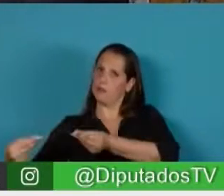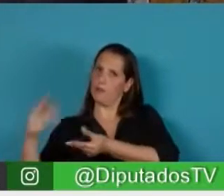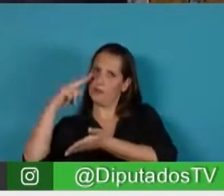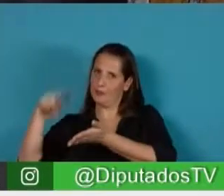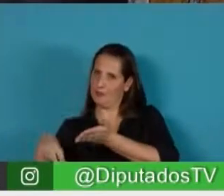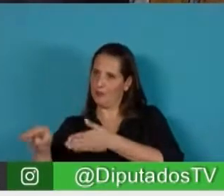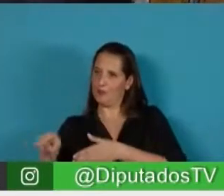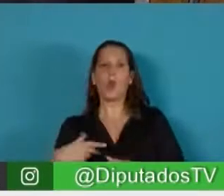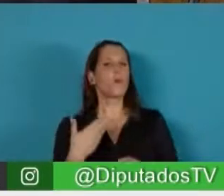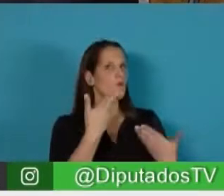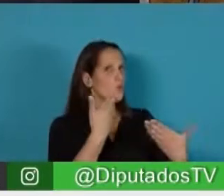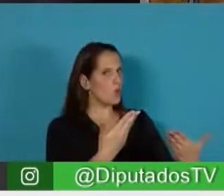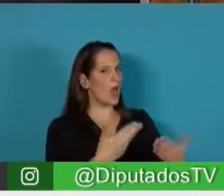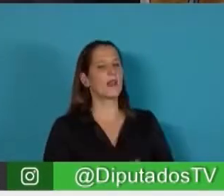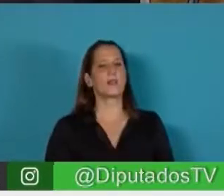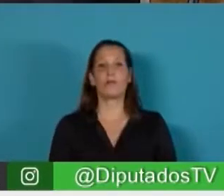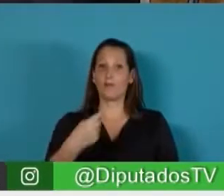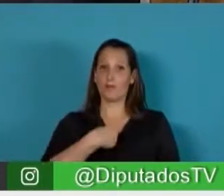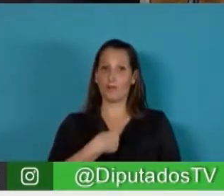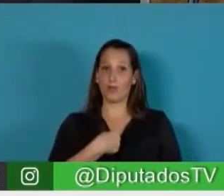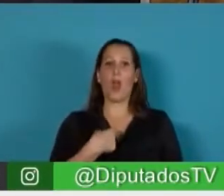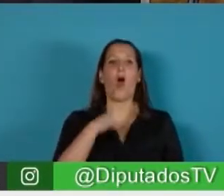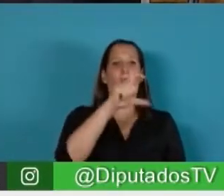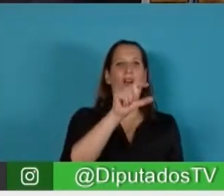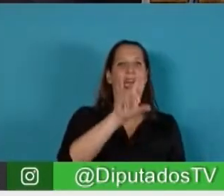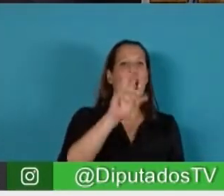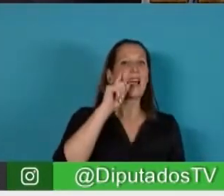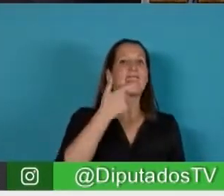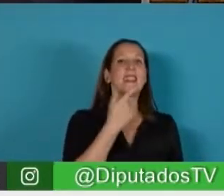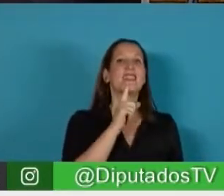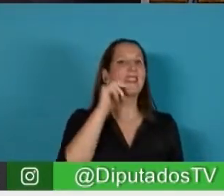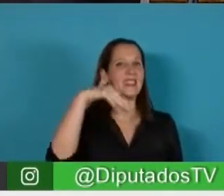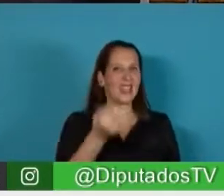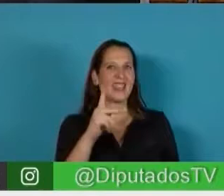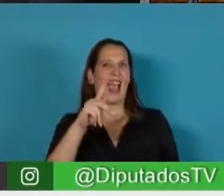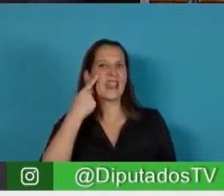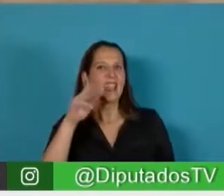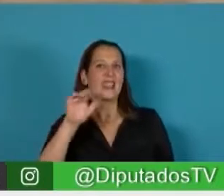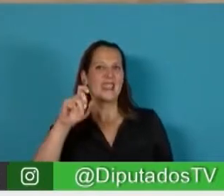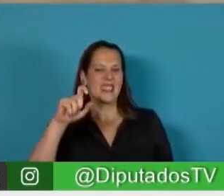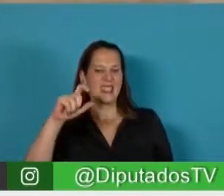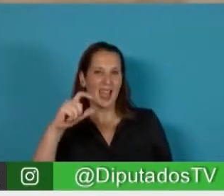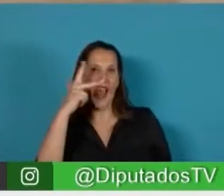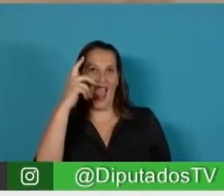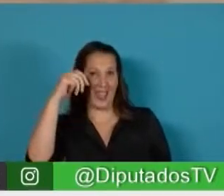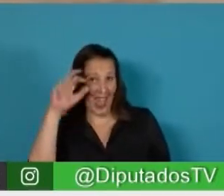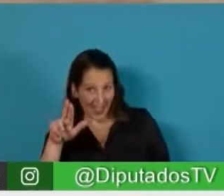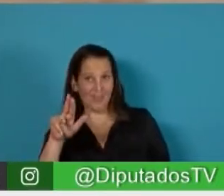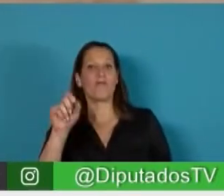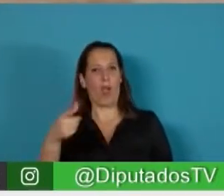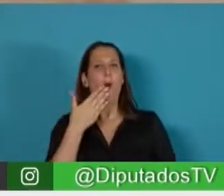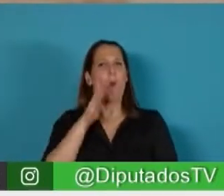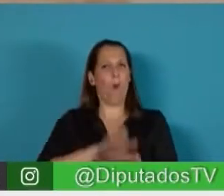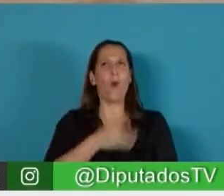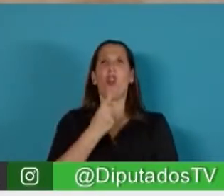Gracias. Muchas gracias. Yo, Cristina Fernández de Kirchner, juro por Dios,